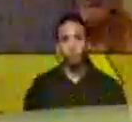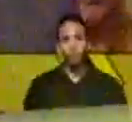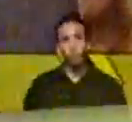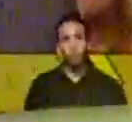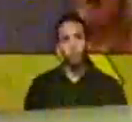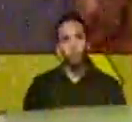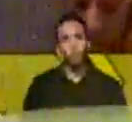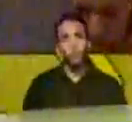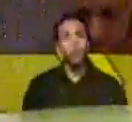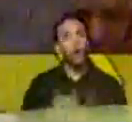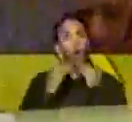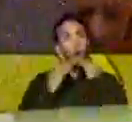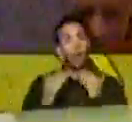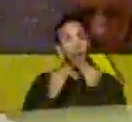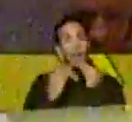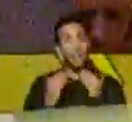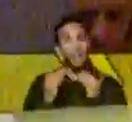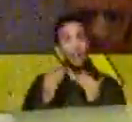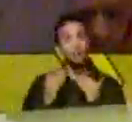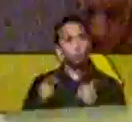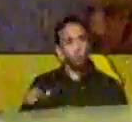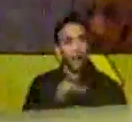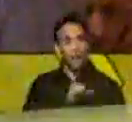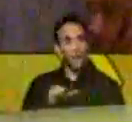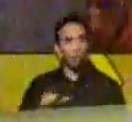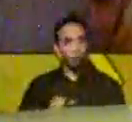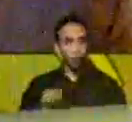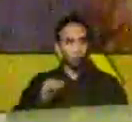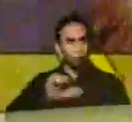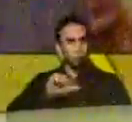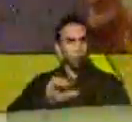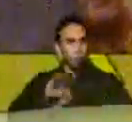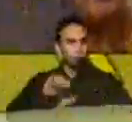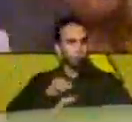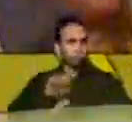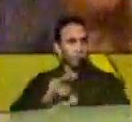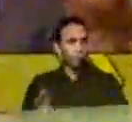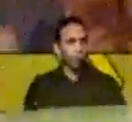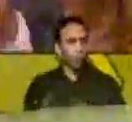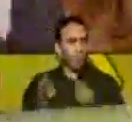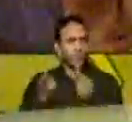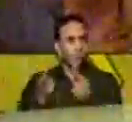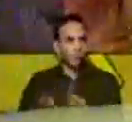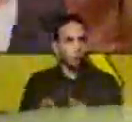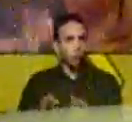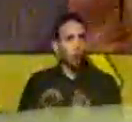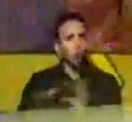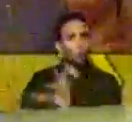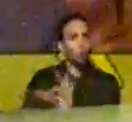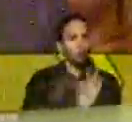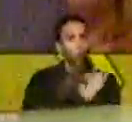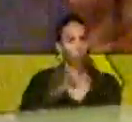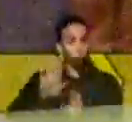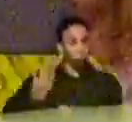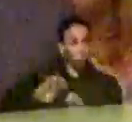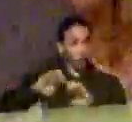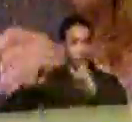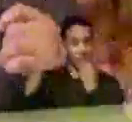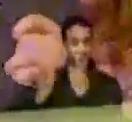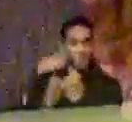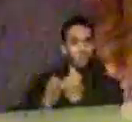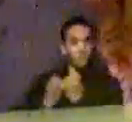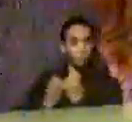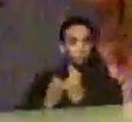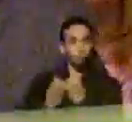indiscutiblemente, pero queremos hacer respetuosamente nuestra recomendación de unirnos junto a su equipo de trabajo para